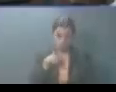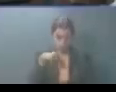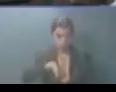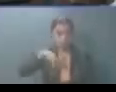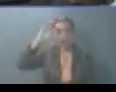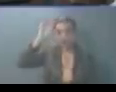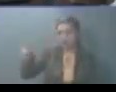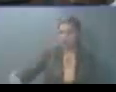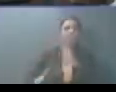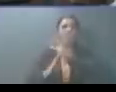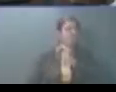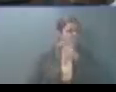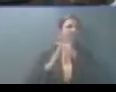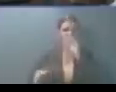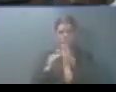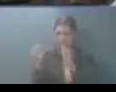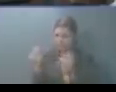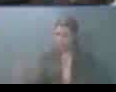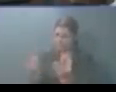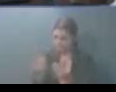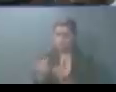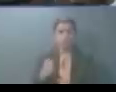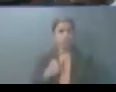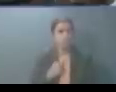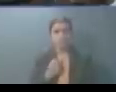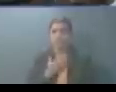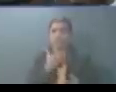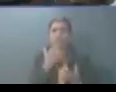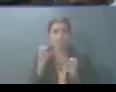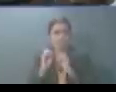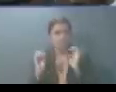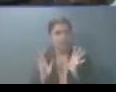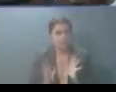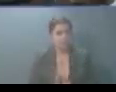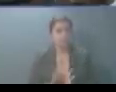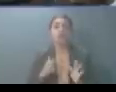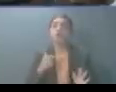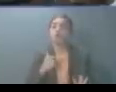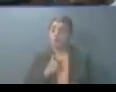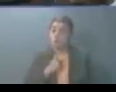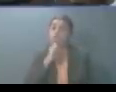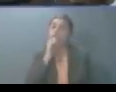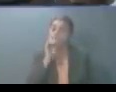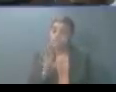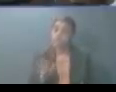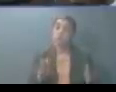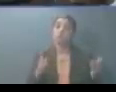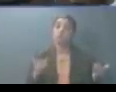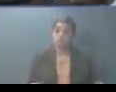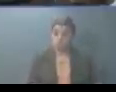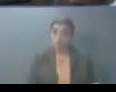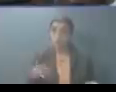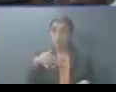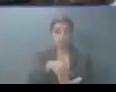respeto. Guarden respeto, por favorcito. Yo no estoy insultando absolutamente a nadie. Estoy diciendo de que, pero es que